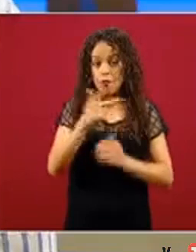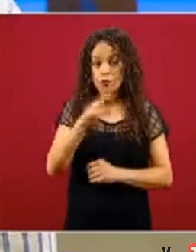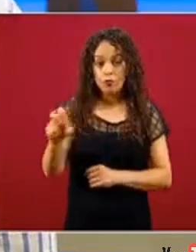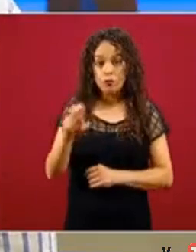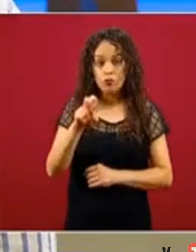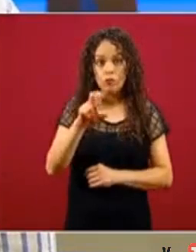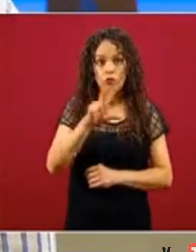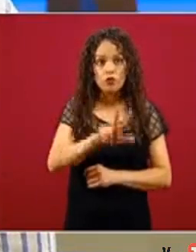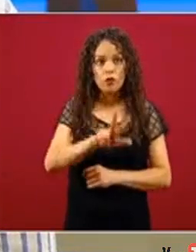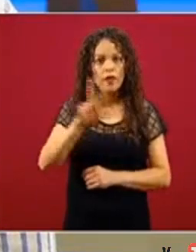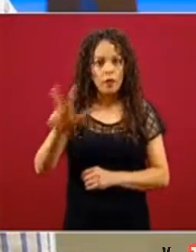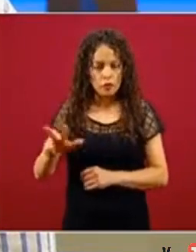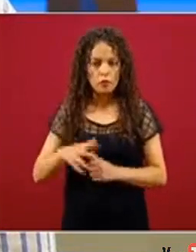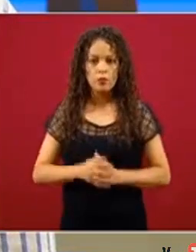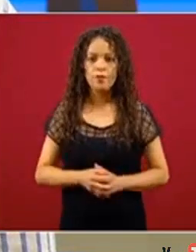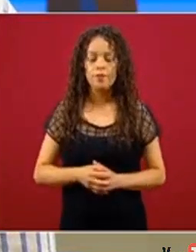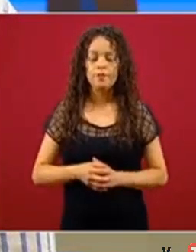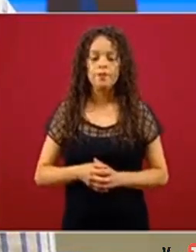1888. Y